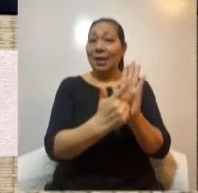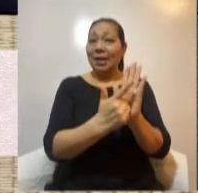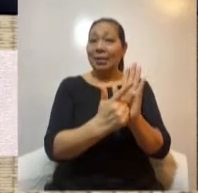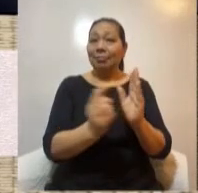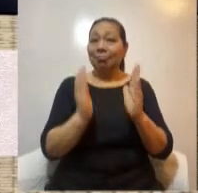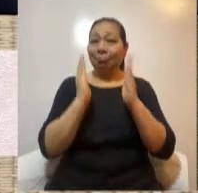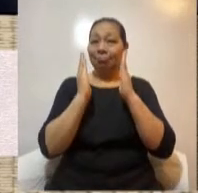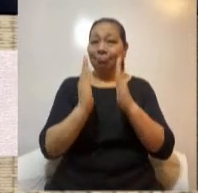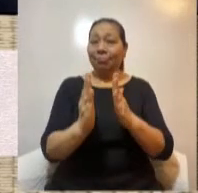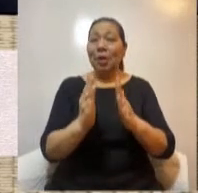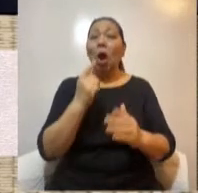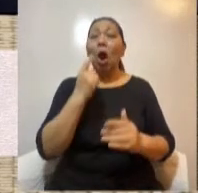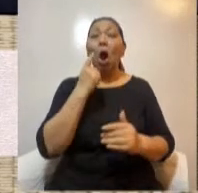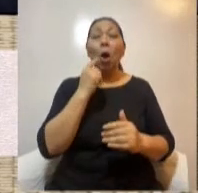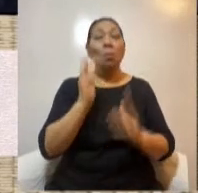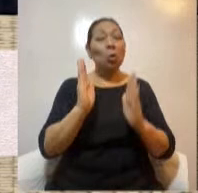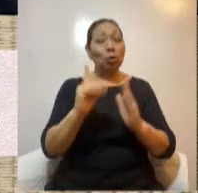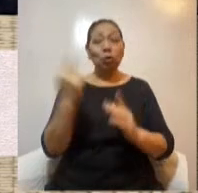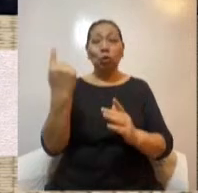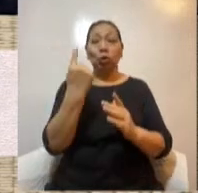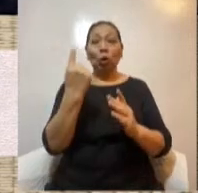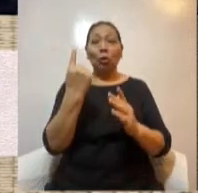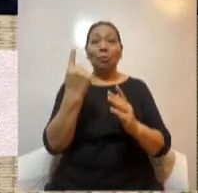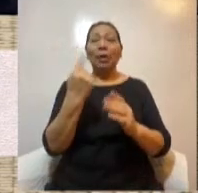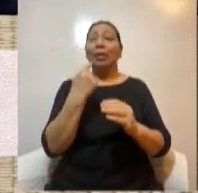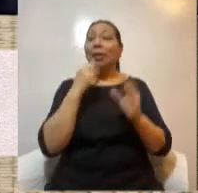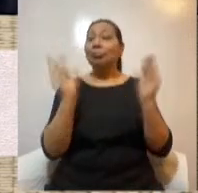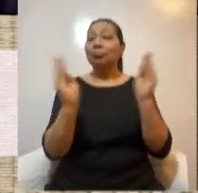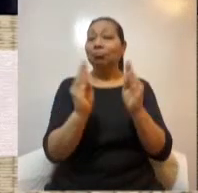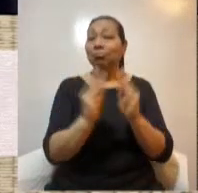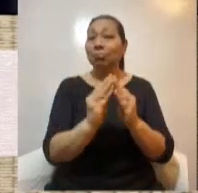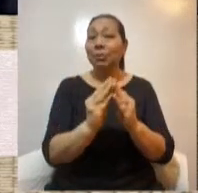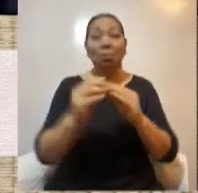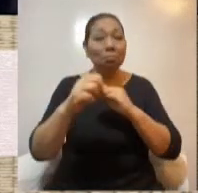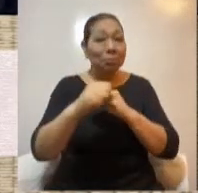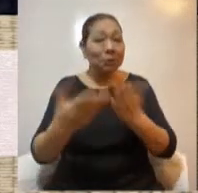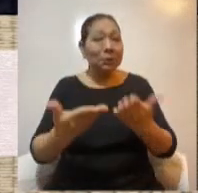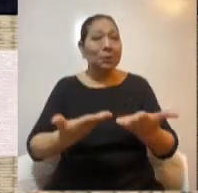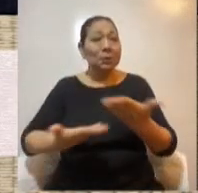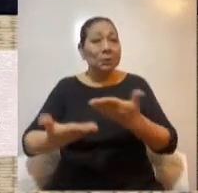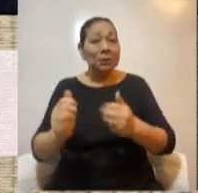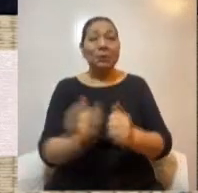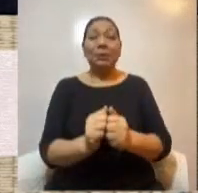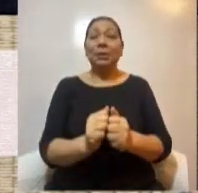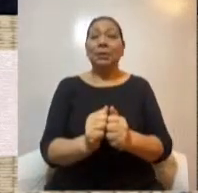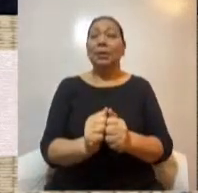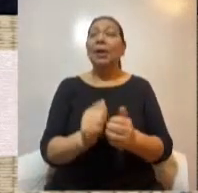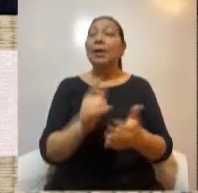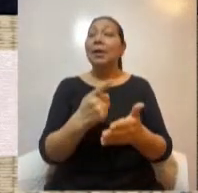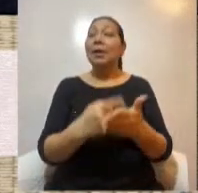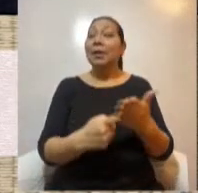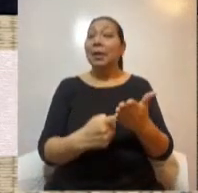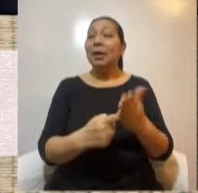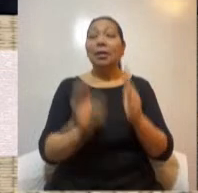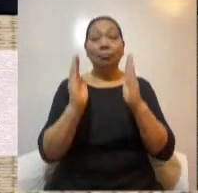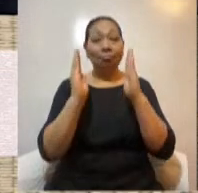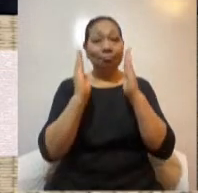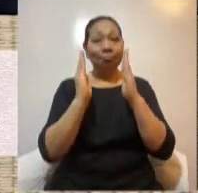ley encasillaba a los hombres en un espacio y rol concreto, público, proveedor, en tanto